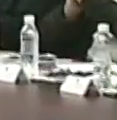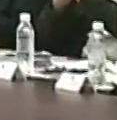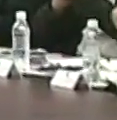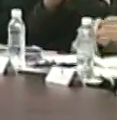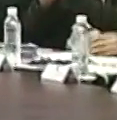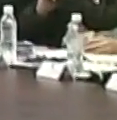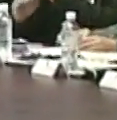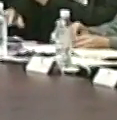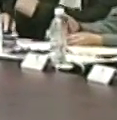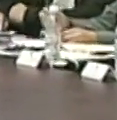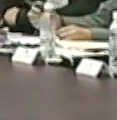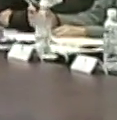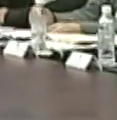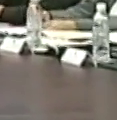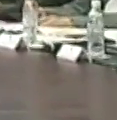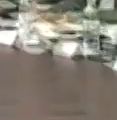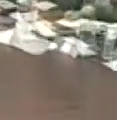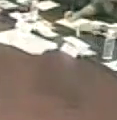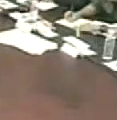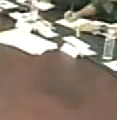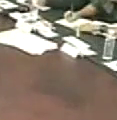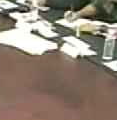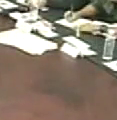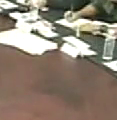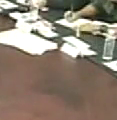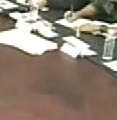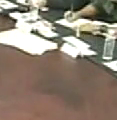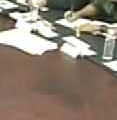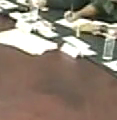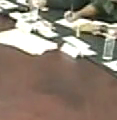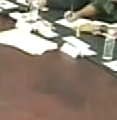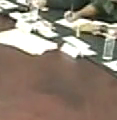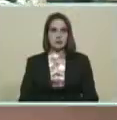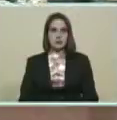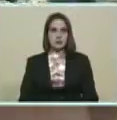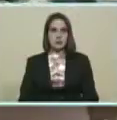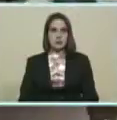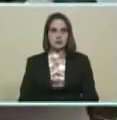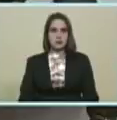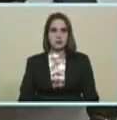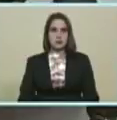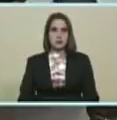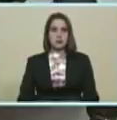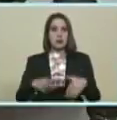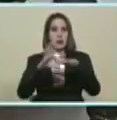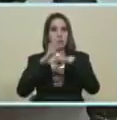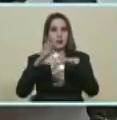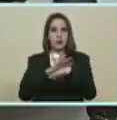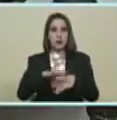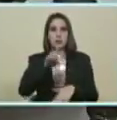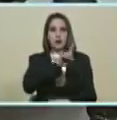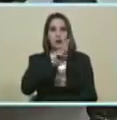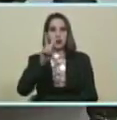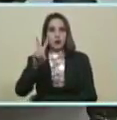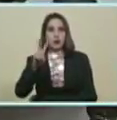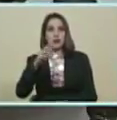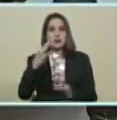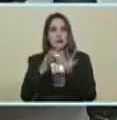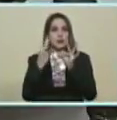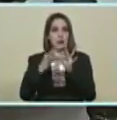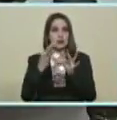...yo quisiera de verdad... ...hoy... ...martes... ...12 de septiembre... ...me